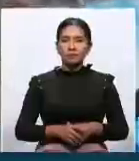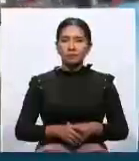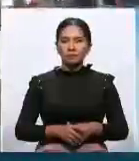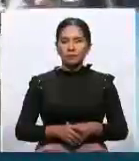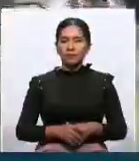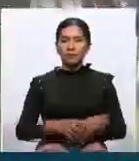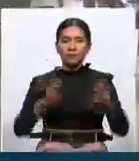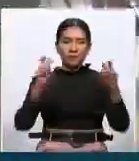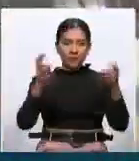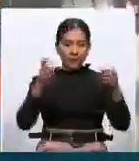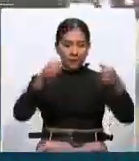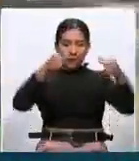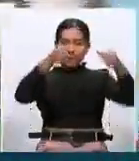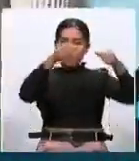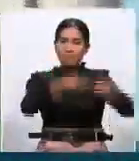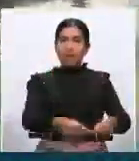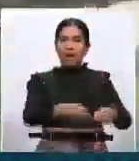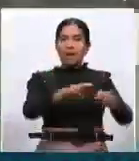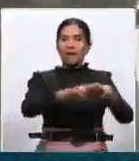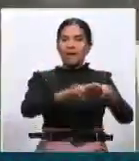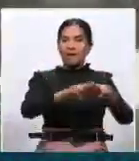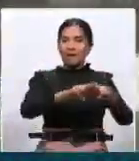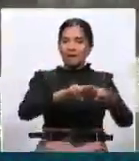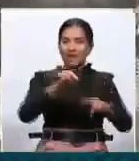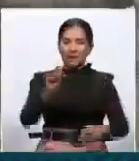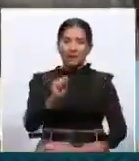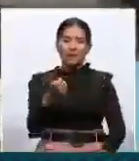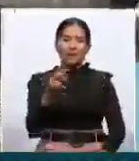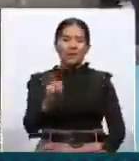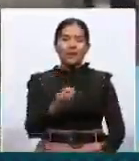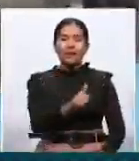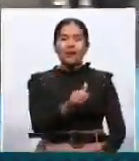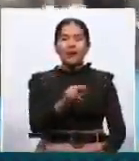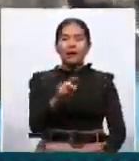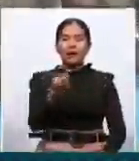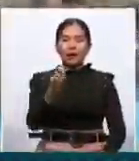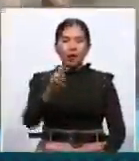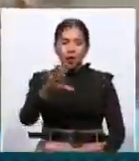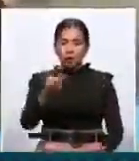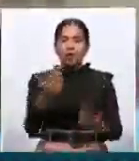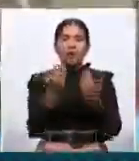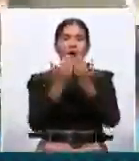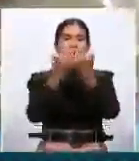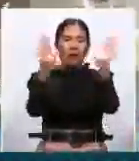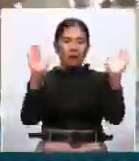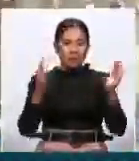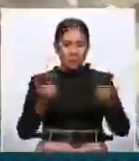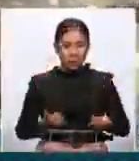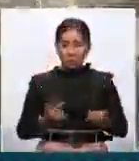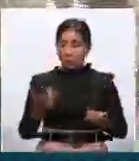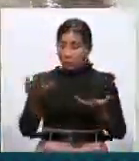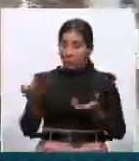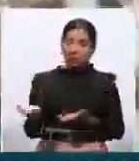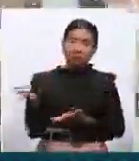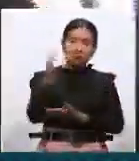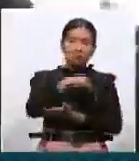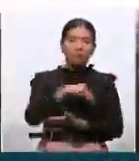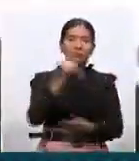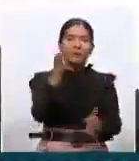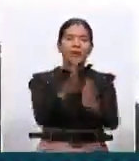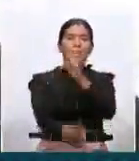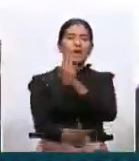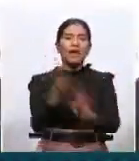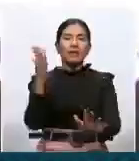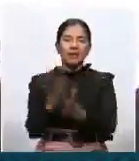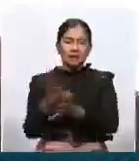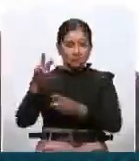La estación central de San Antonio del tren metropolitano abrió sus puertas al público con viajes sin costo de servicio. Trabajo